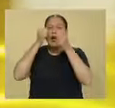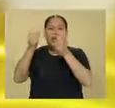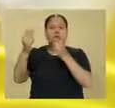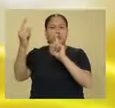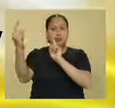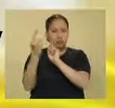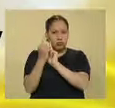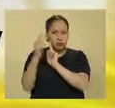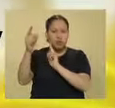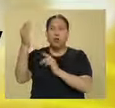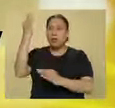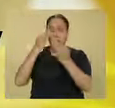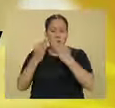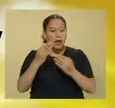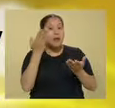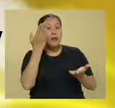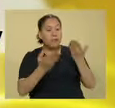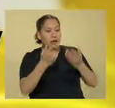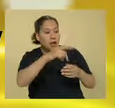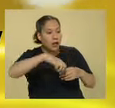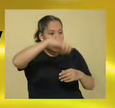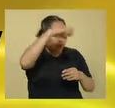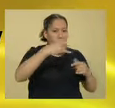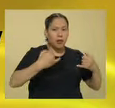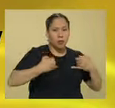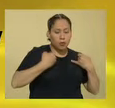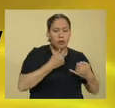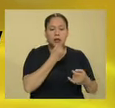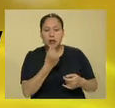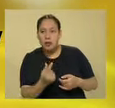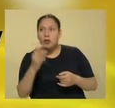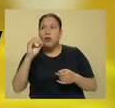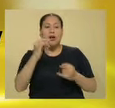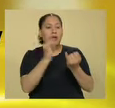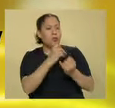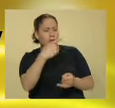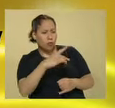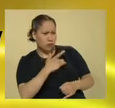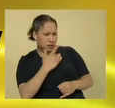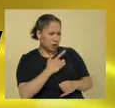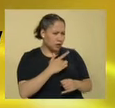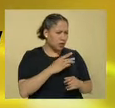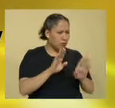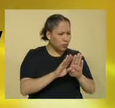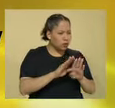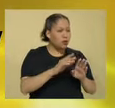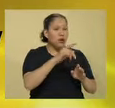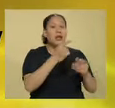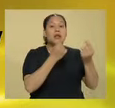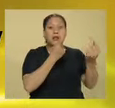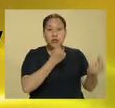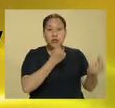tratado de acuerdo a tu edad, a tu grado de desarrollo psicoemocional, incluidos los menores de edad. No podemos, el